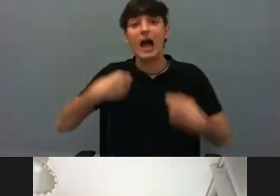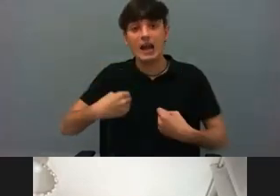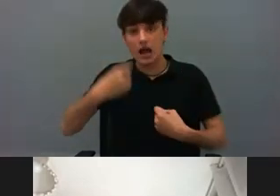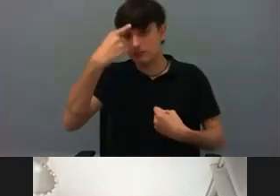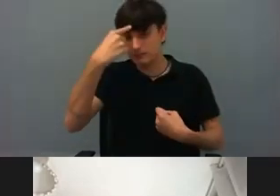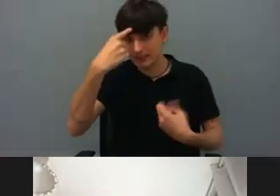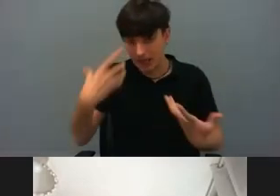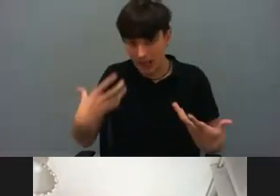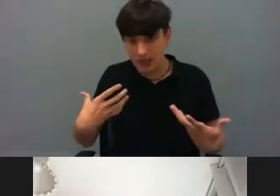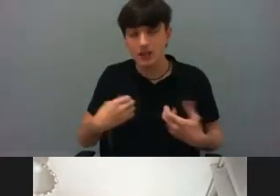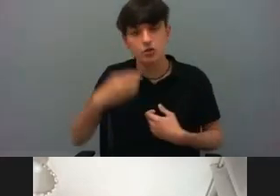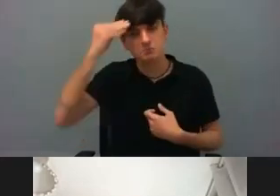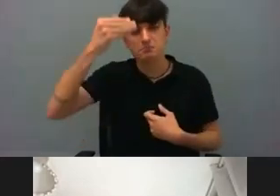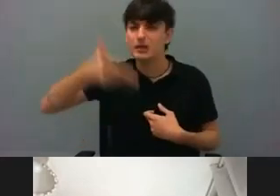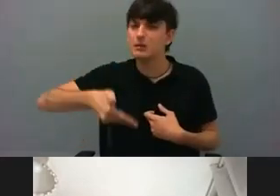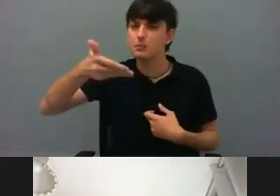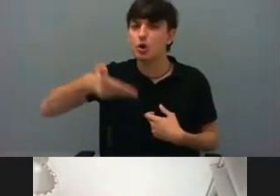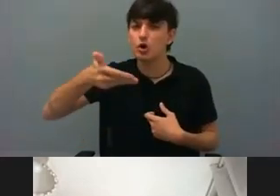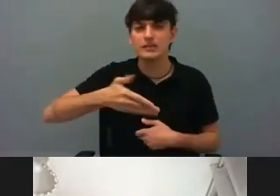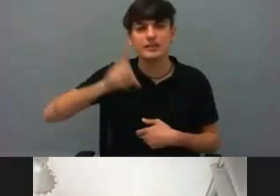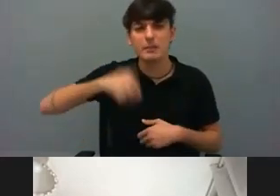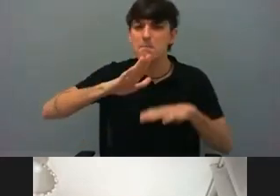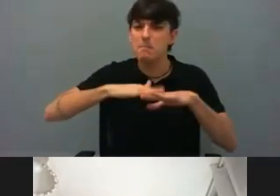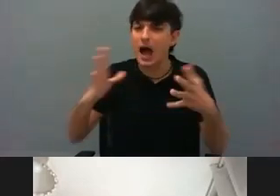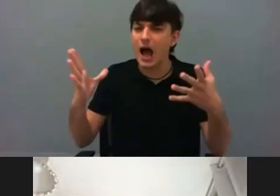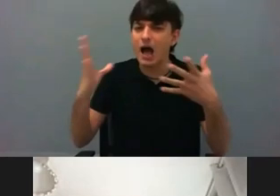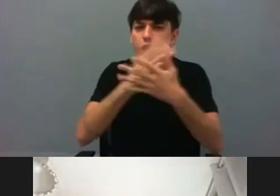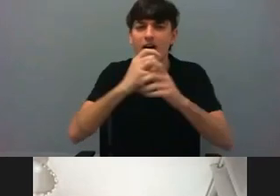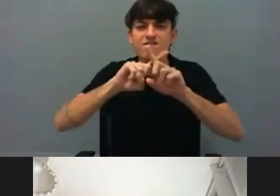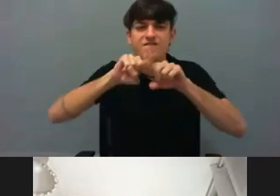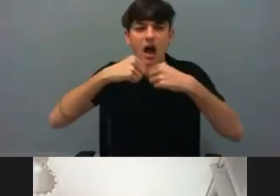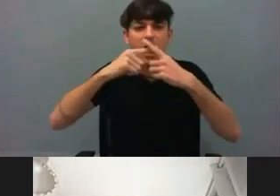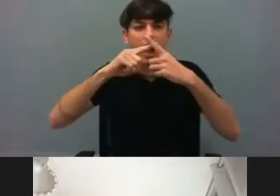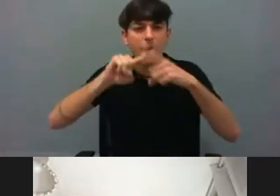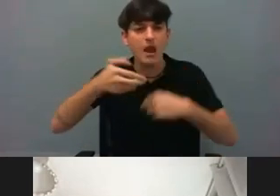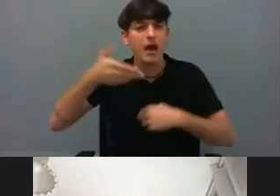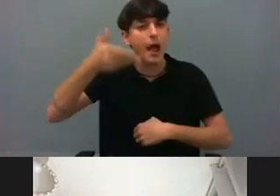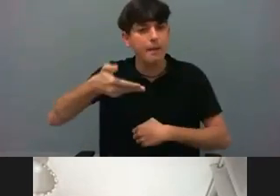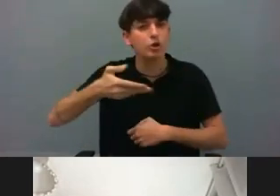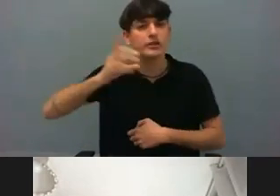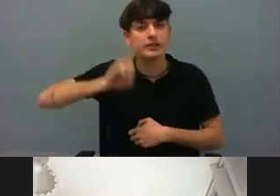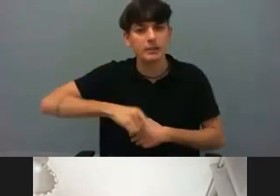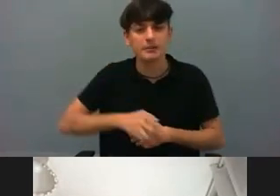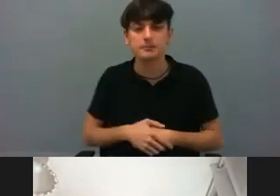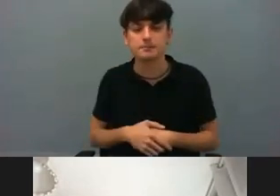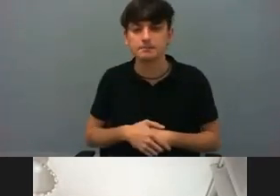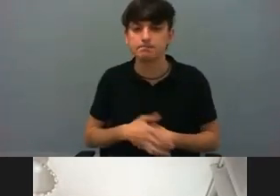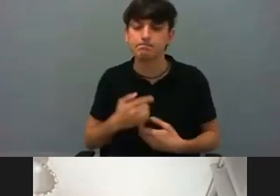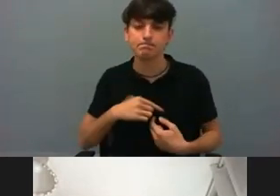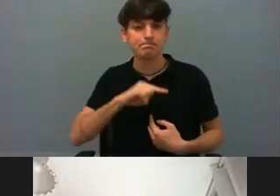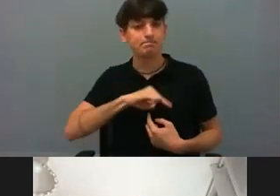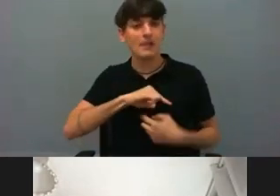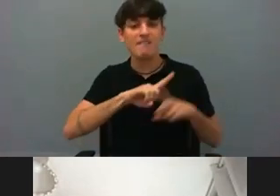esto creo que es muy importante también para toda la familia. Nos hemos sentido muy queridos por nuestra